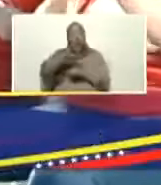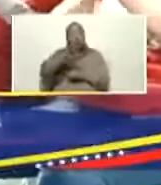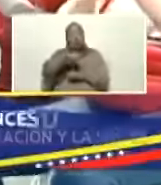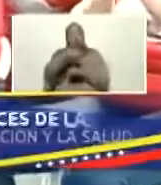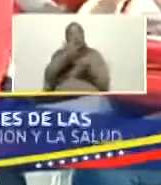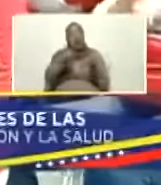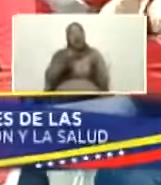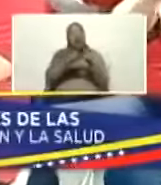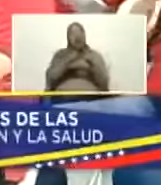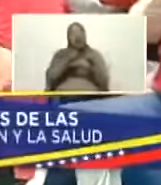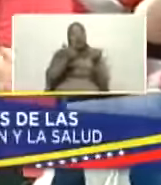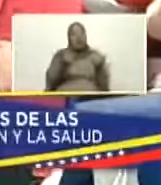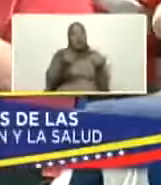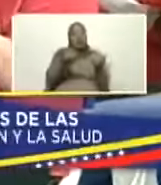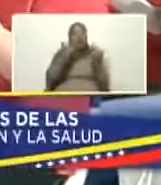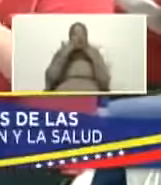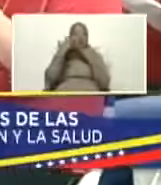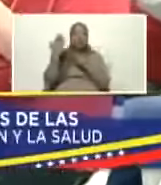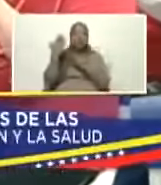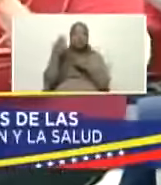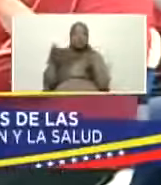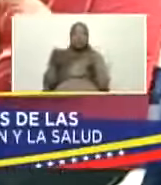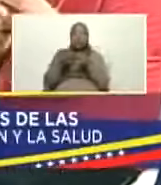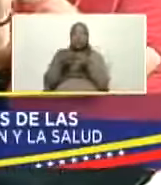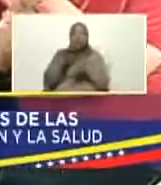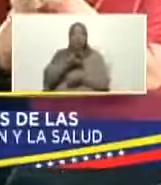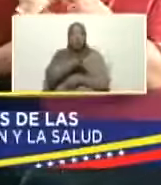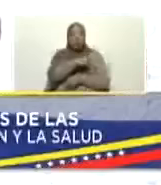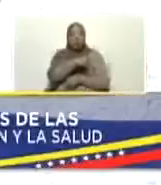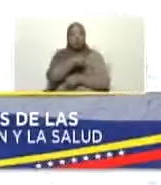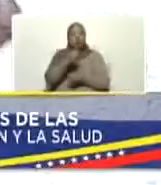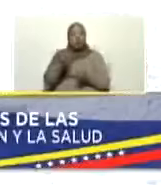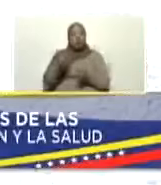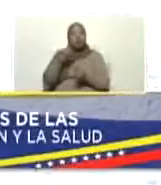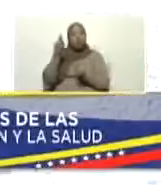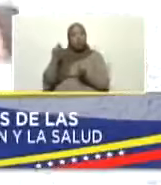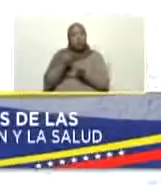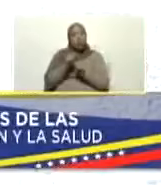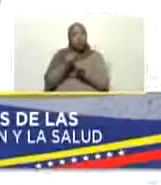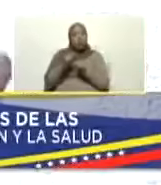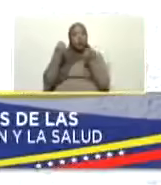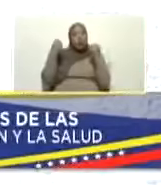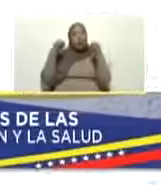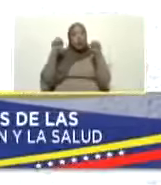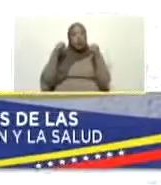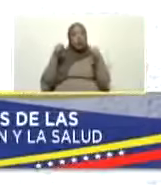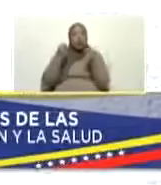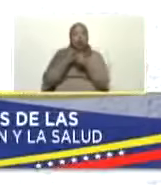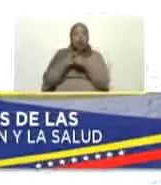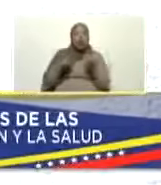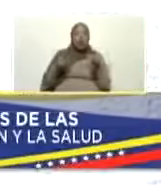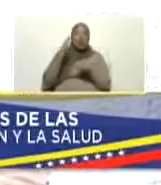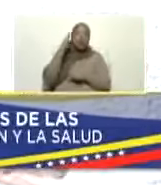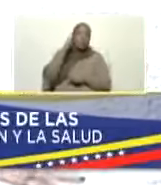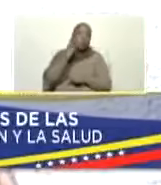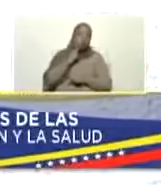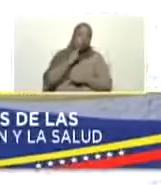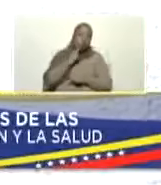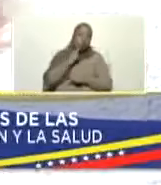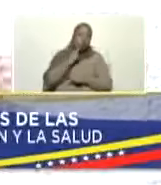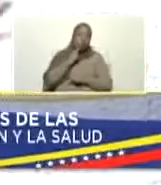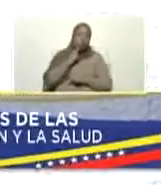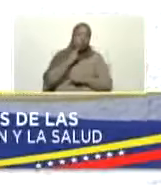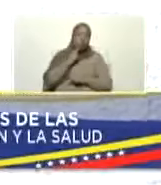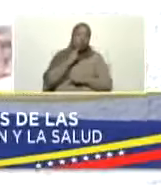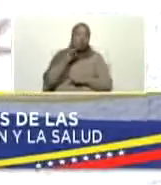que conocemos hoy. Una universidad inspirada en la doctrina del libertador Simón Bolívar